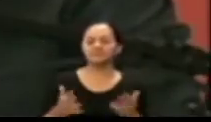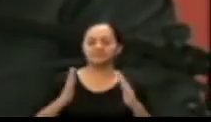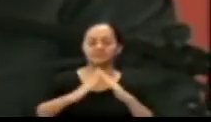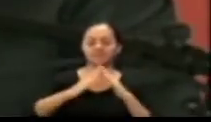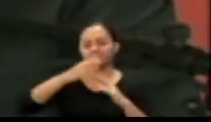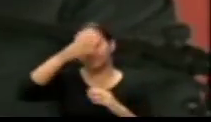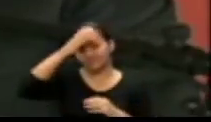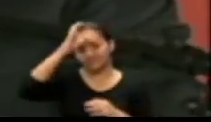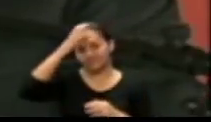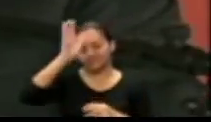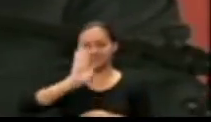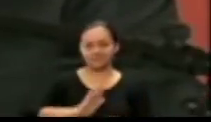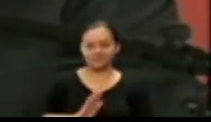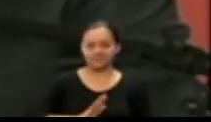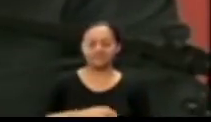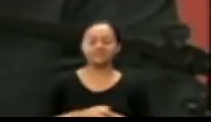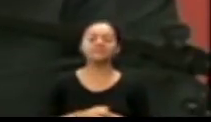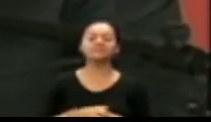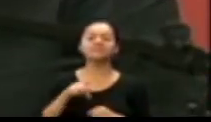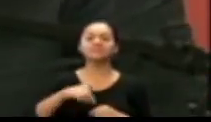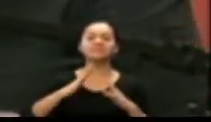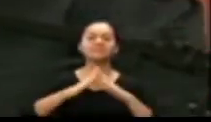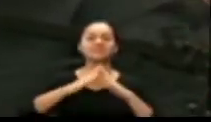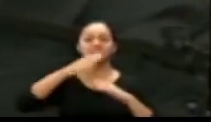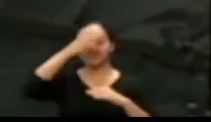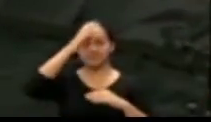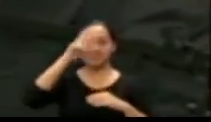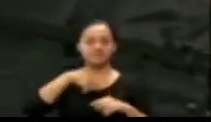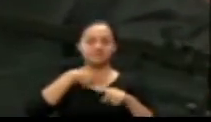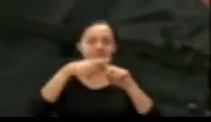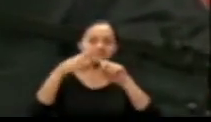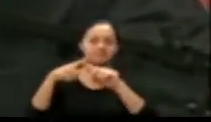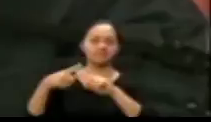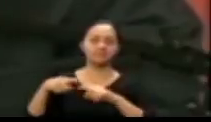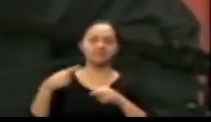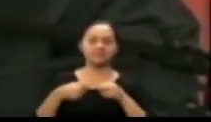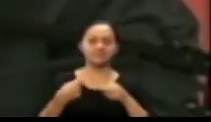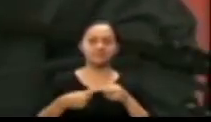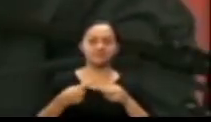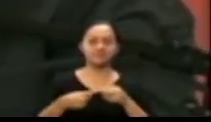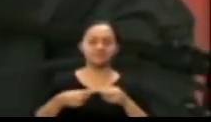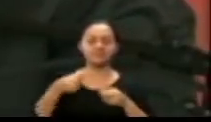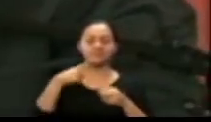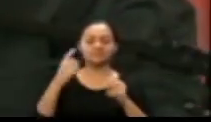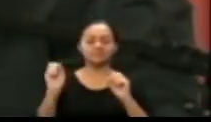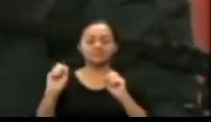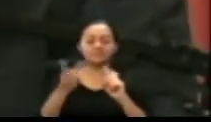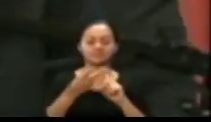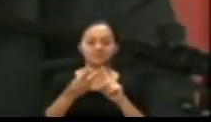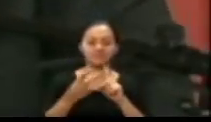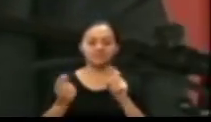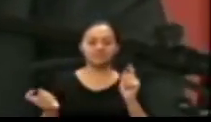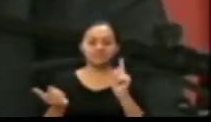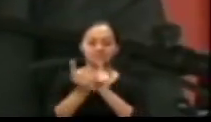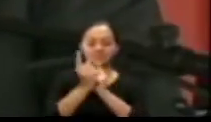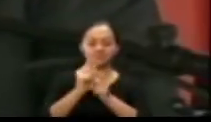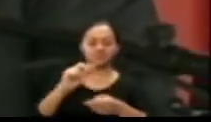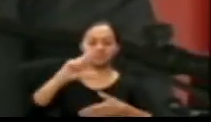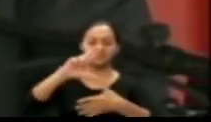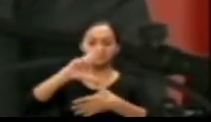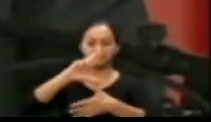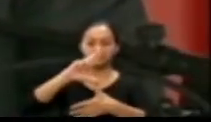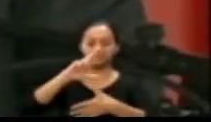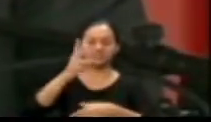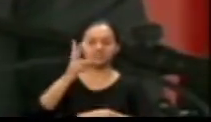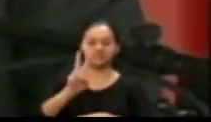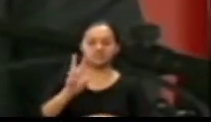Cultura Ecuatoriana Benjamín Carrión, porque aquí y en varias partes de la ciudad capital se desarrolla el segundo encuentro latinoamericano progresista, el